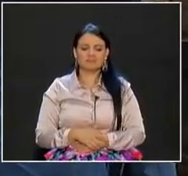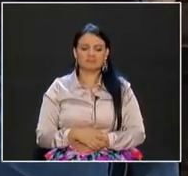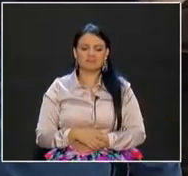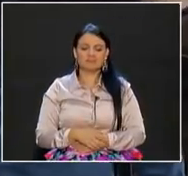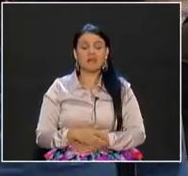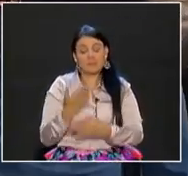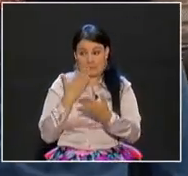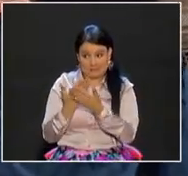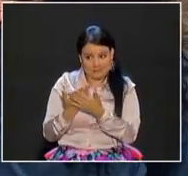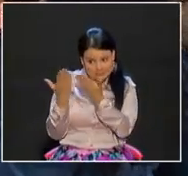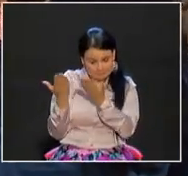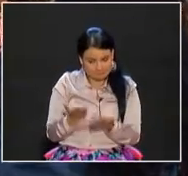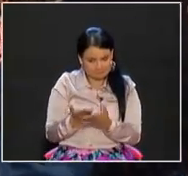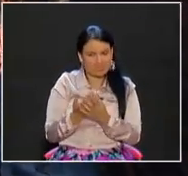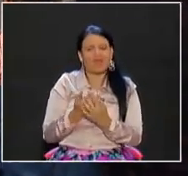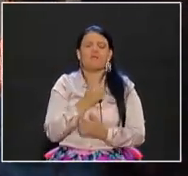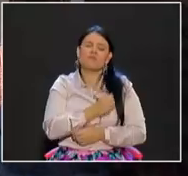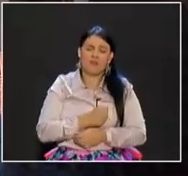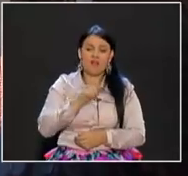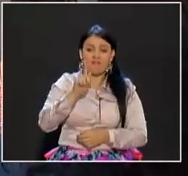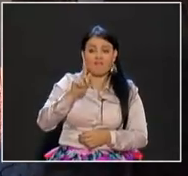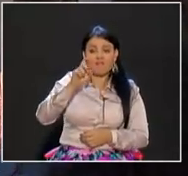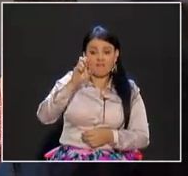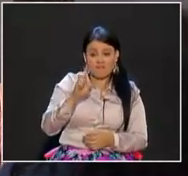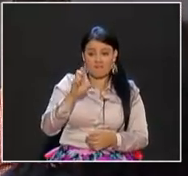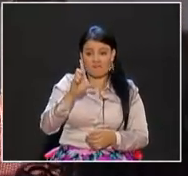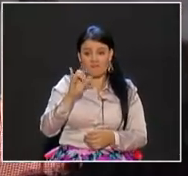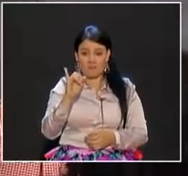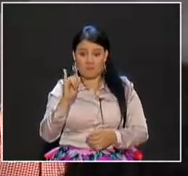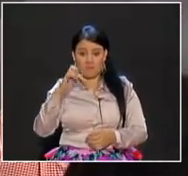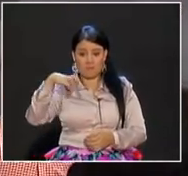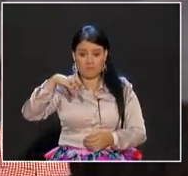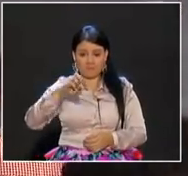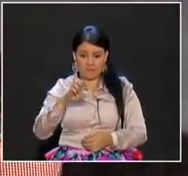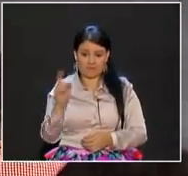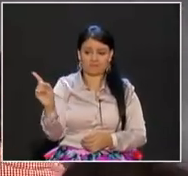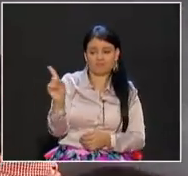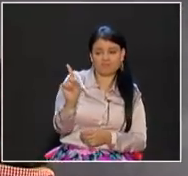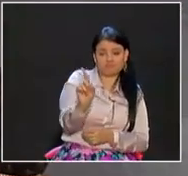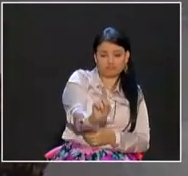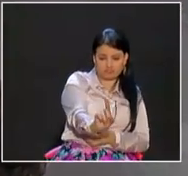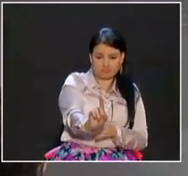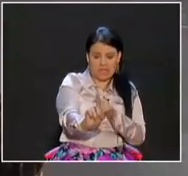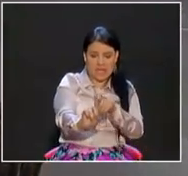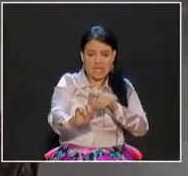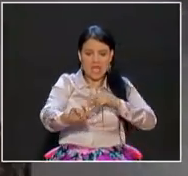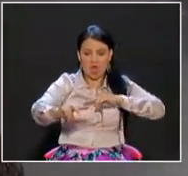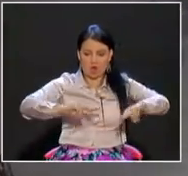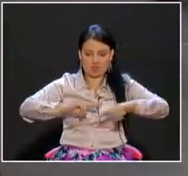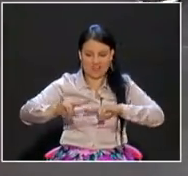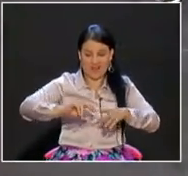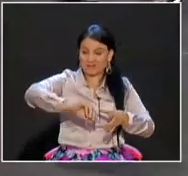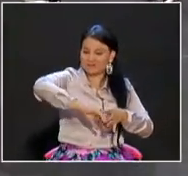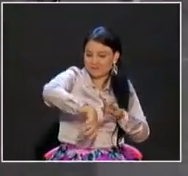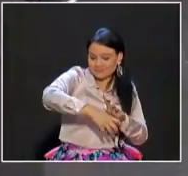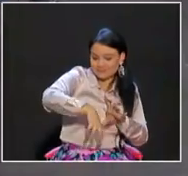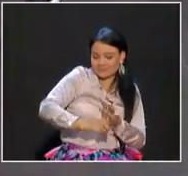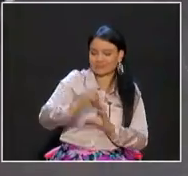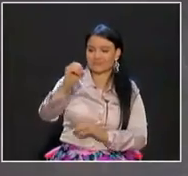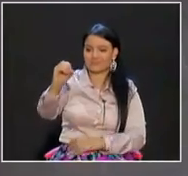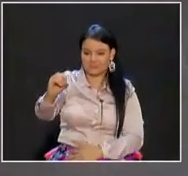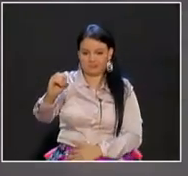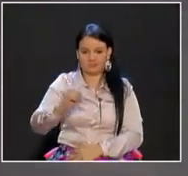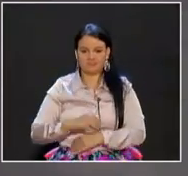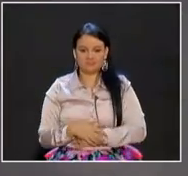solicitamos a felipe palau que pase al centro para que nuestro coordinador le entregue la bolsa con las